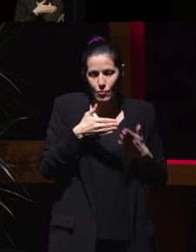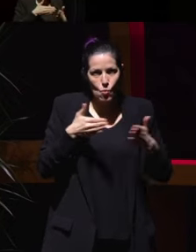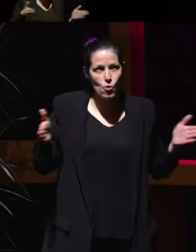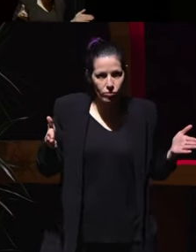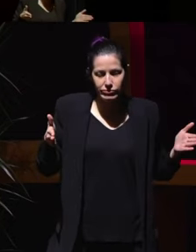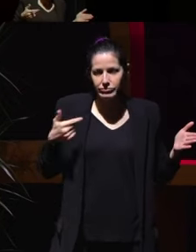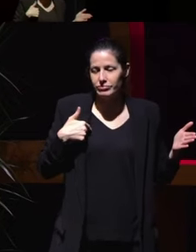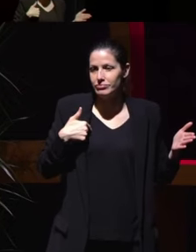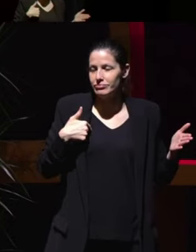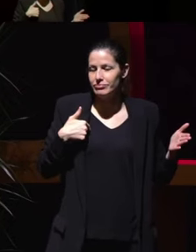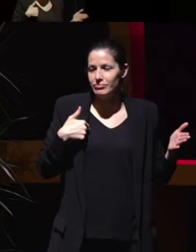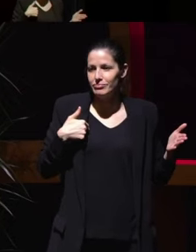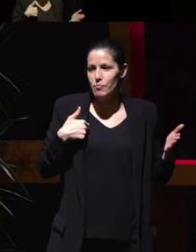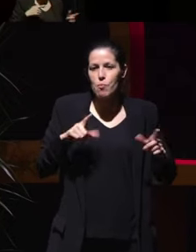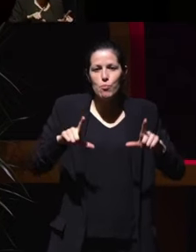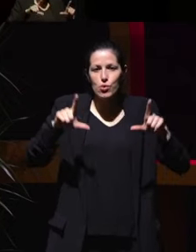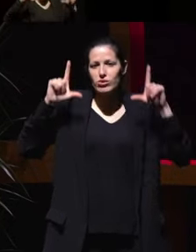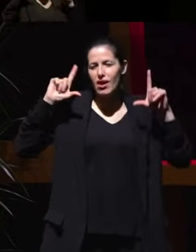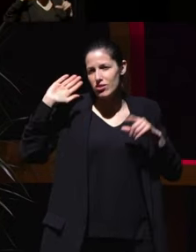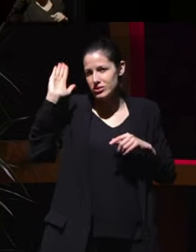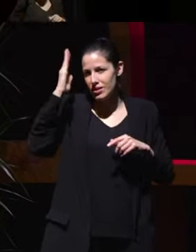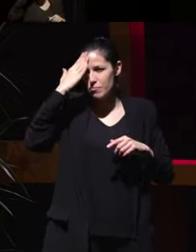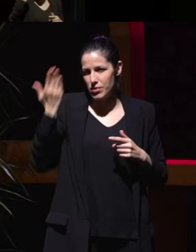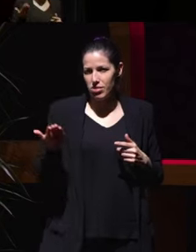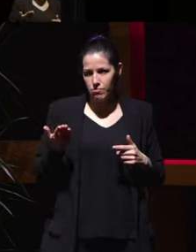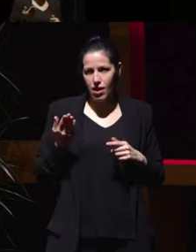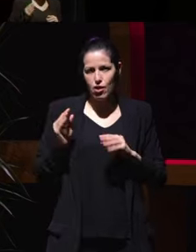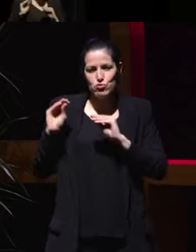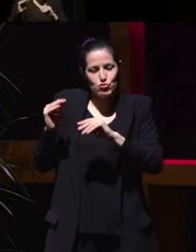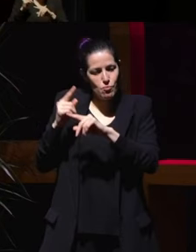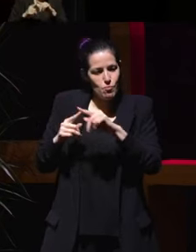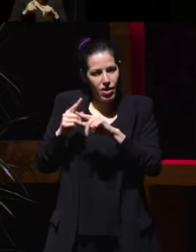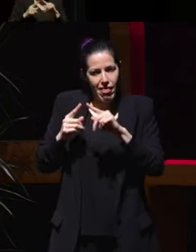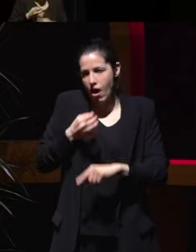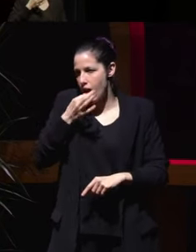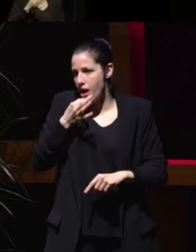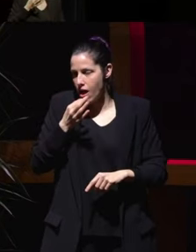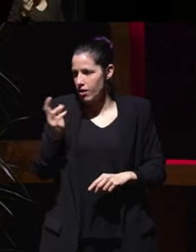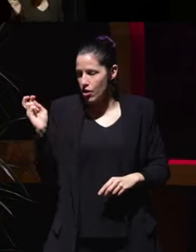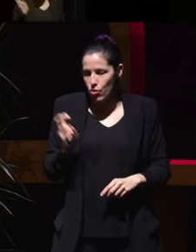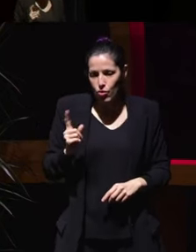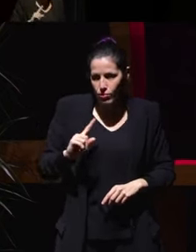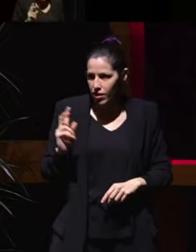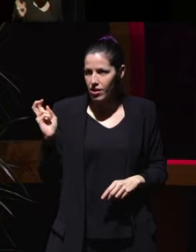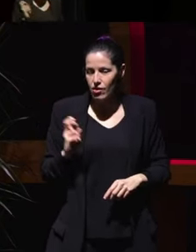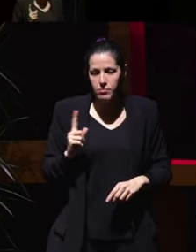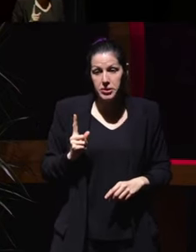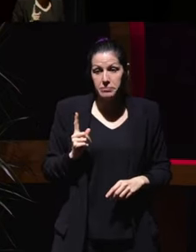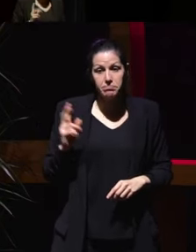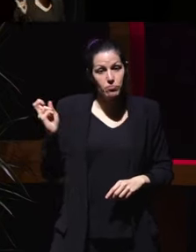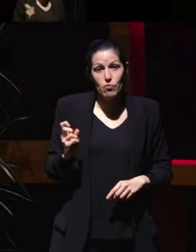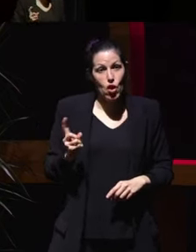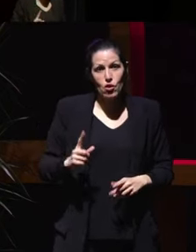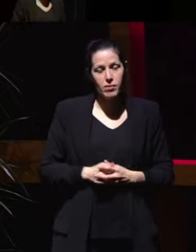o protagonista principal que ia levar media hora do programa non chegaba. Pois non chegou,